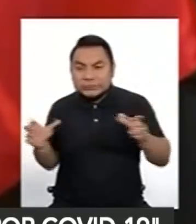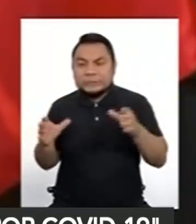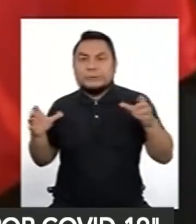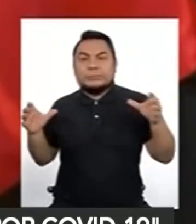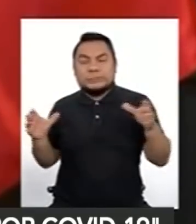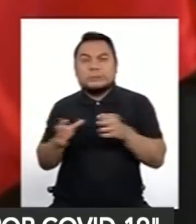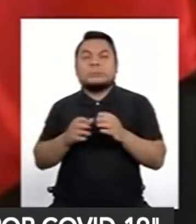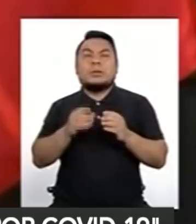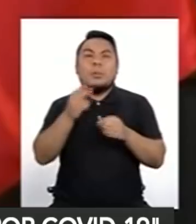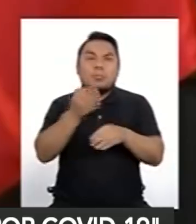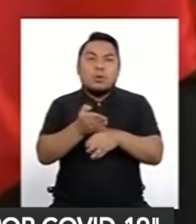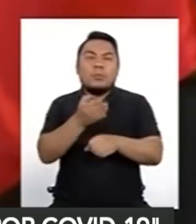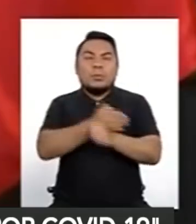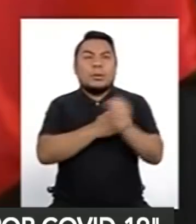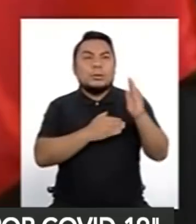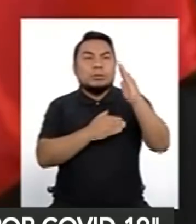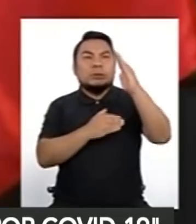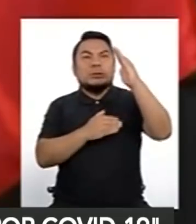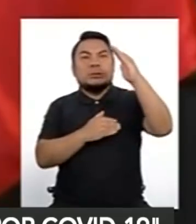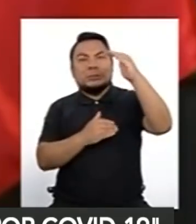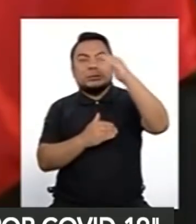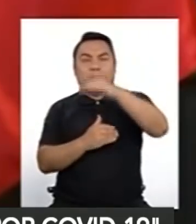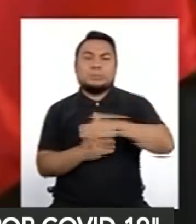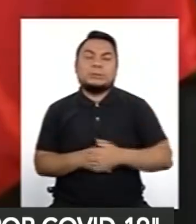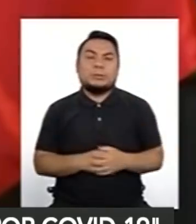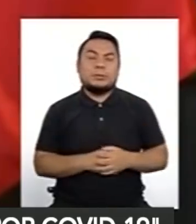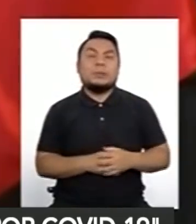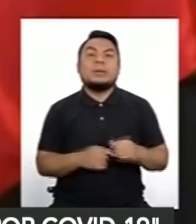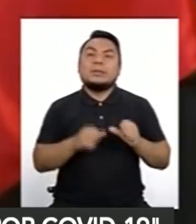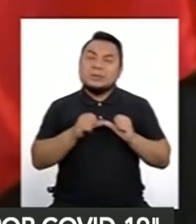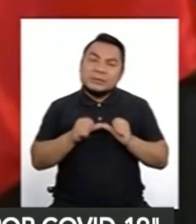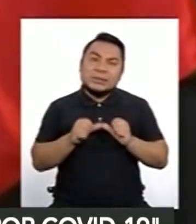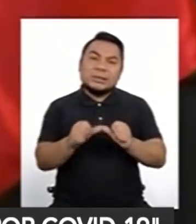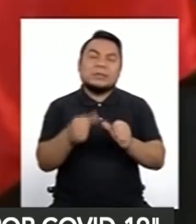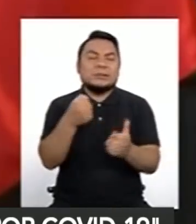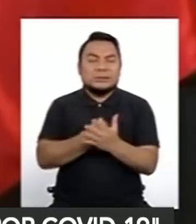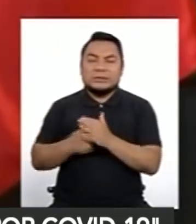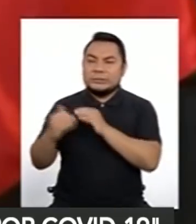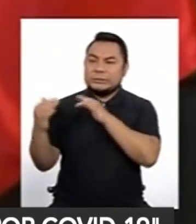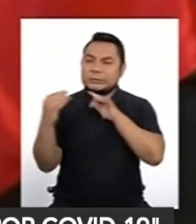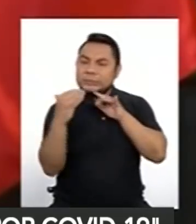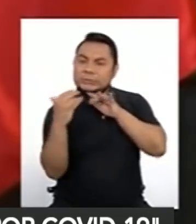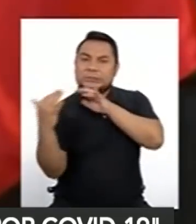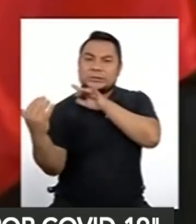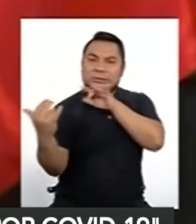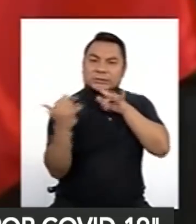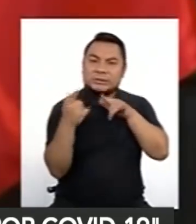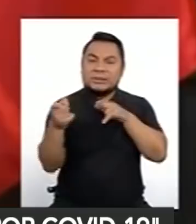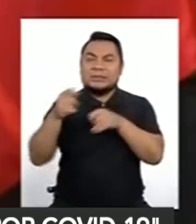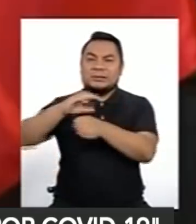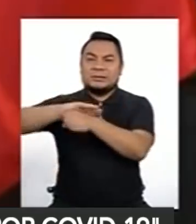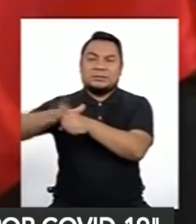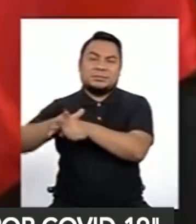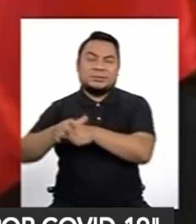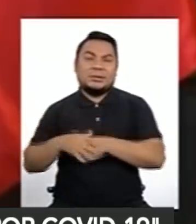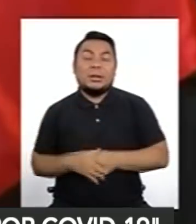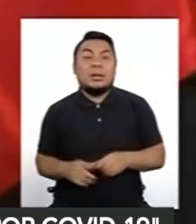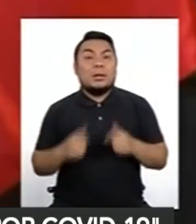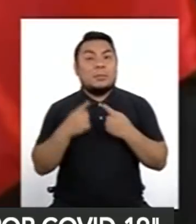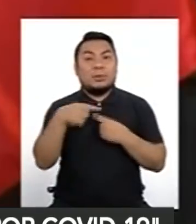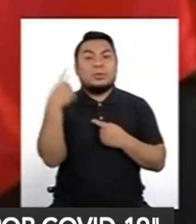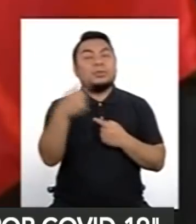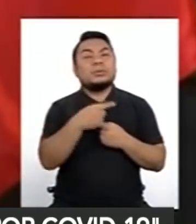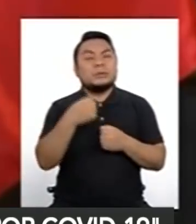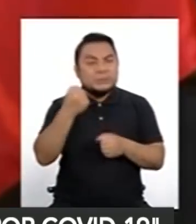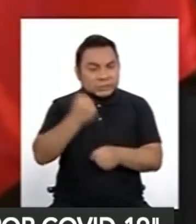dé el esfuerzo, el entusiasmo para seguir en esta brega, seguir en esta guerra con este virus invisible, pero que si